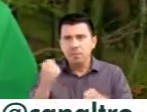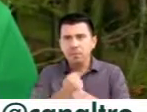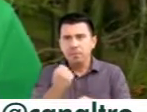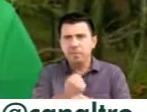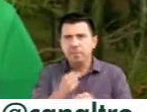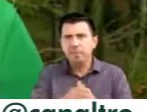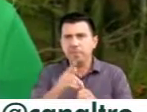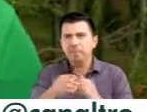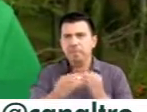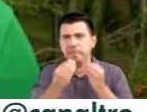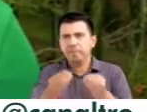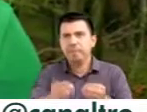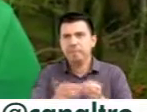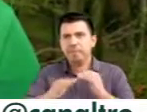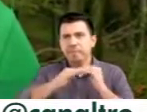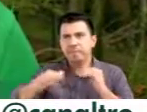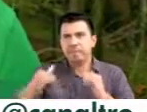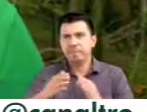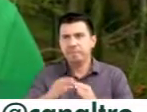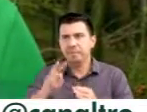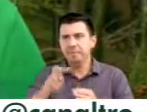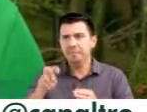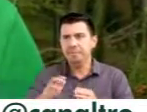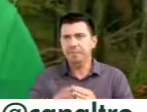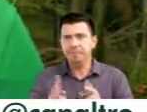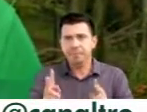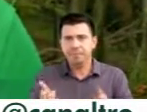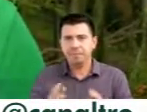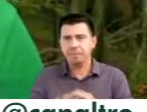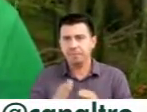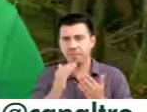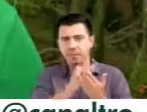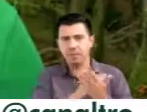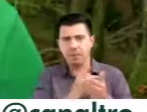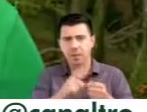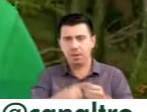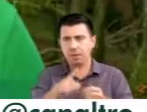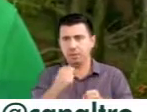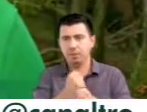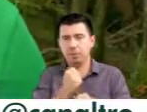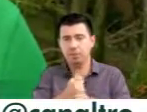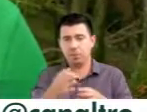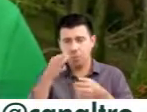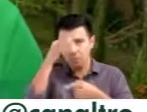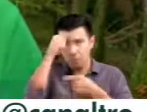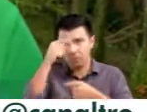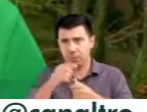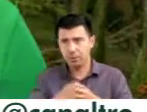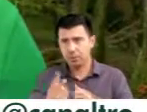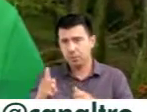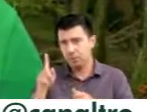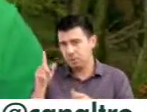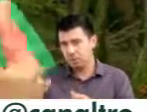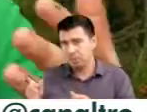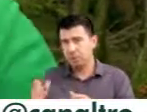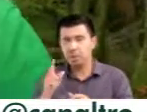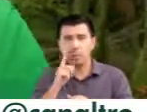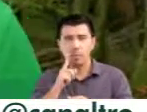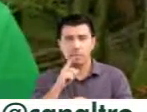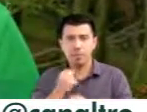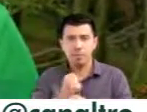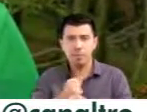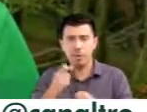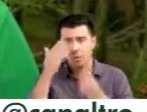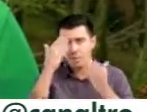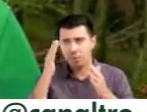brinda estabilidad a las 27 personas que fueron reclasificadas de trabajadores oficiales a empleados públicos, lo cual les va a permitir garantizar su estabilidad